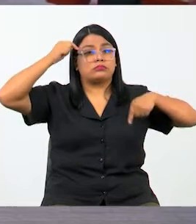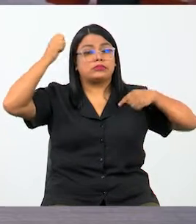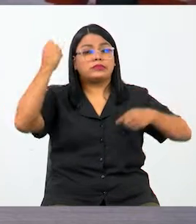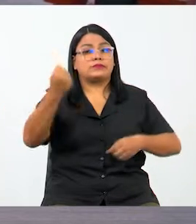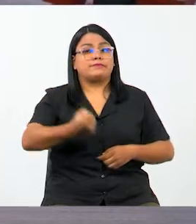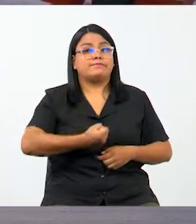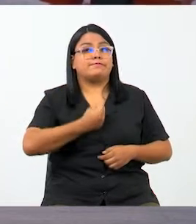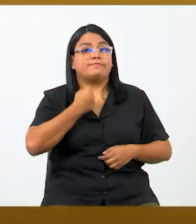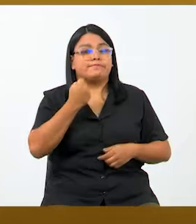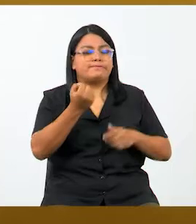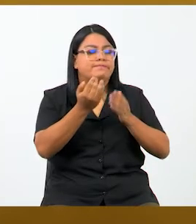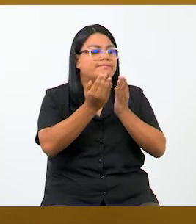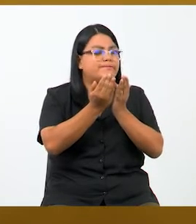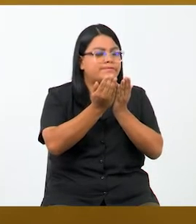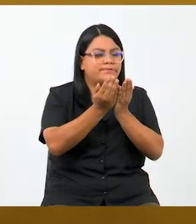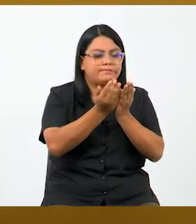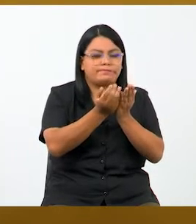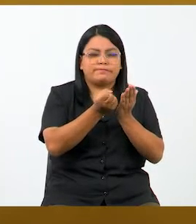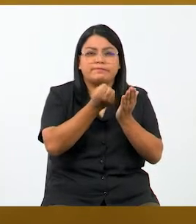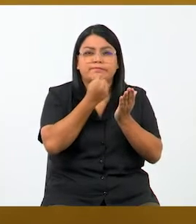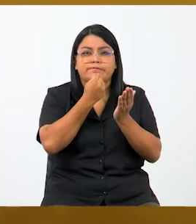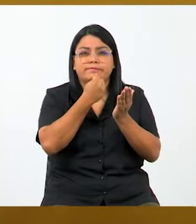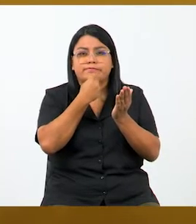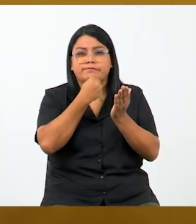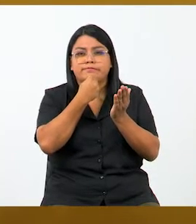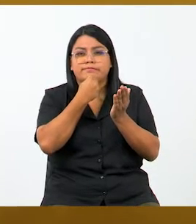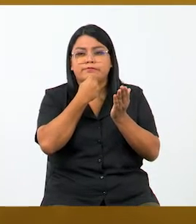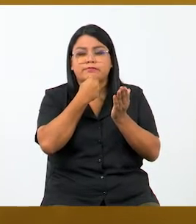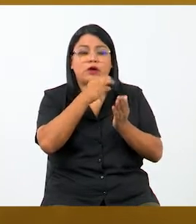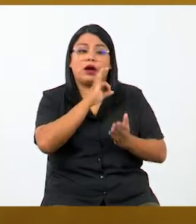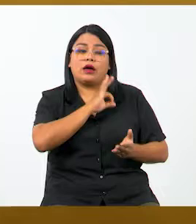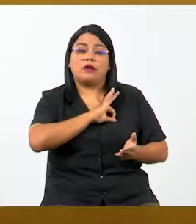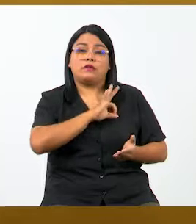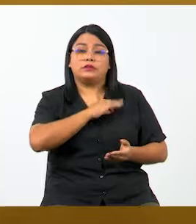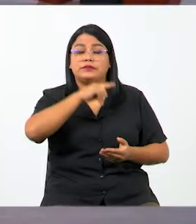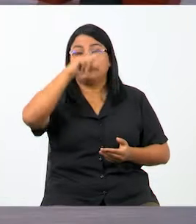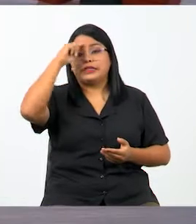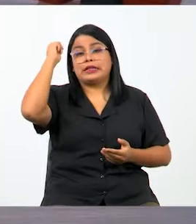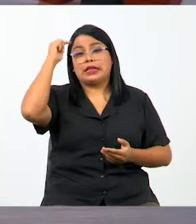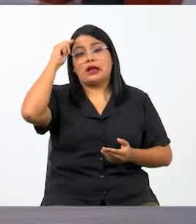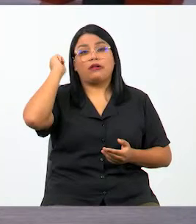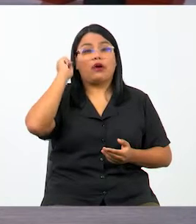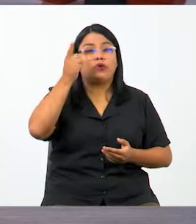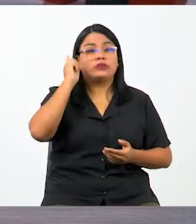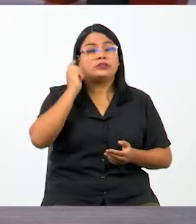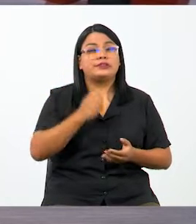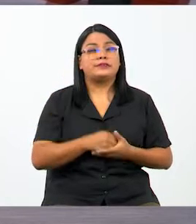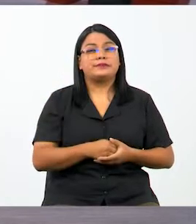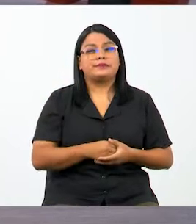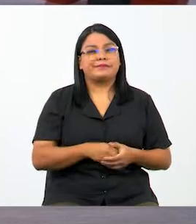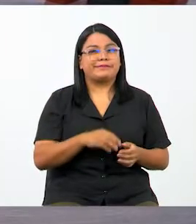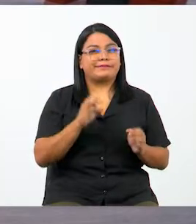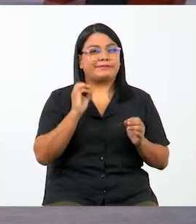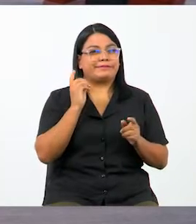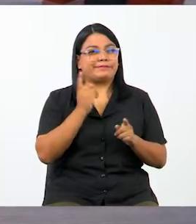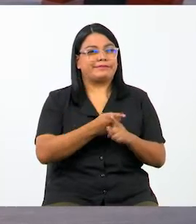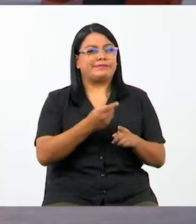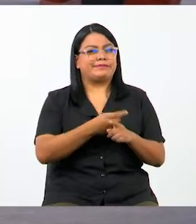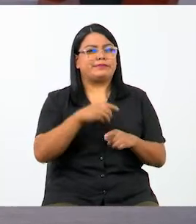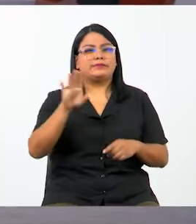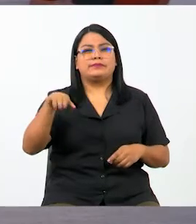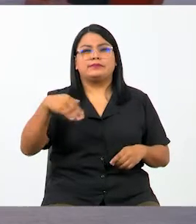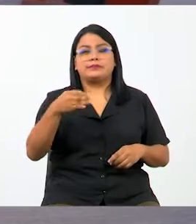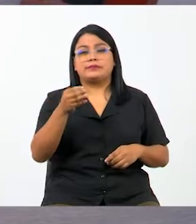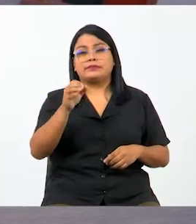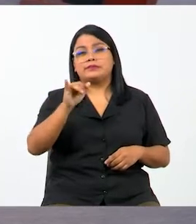de documentos para enriquecer nuestra labor docente. Así es, después del índice encontraremos un